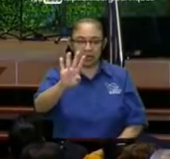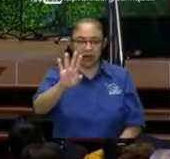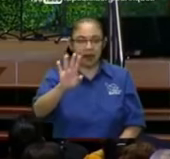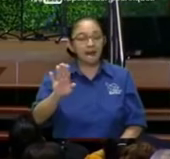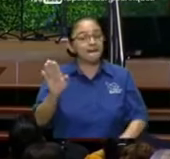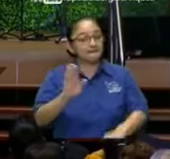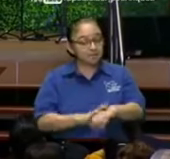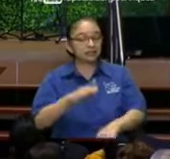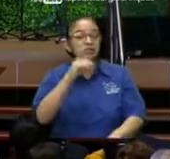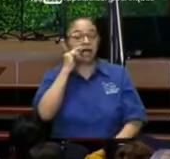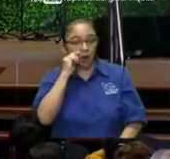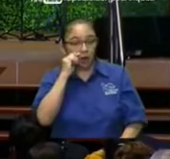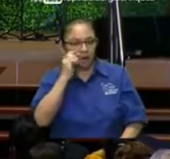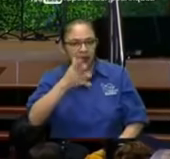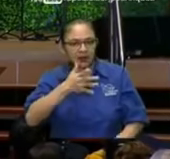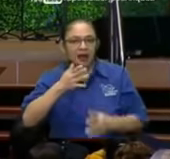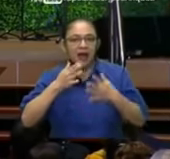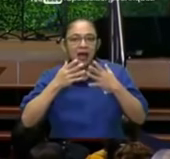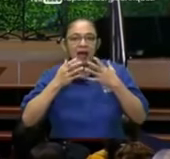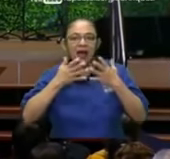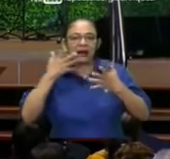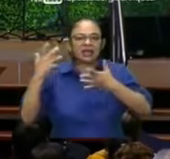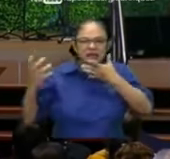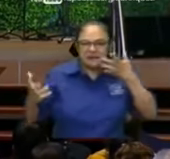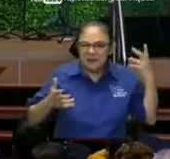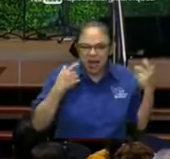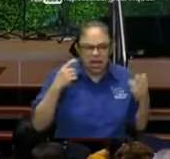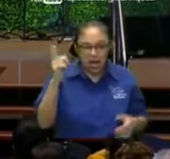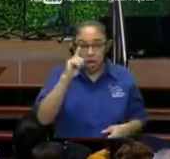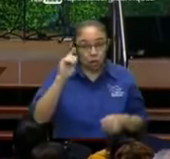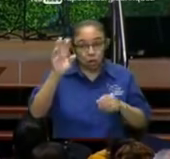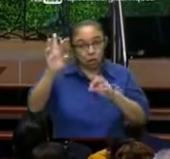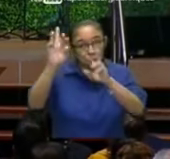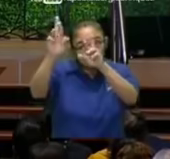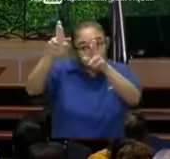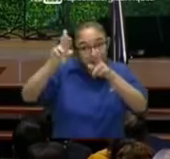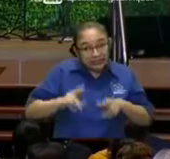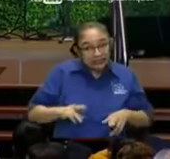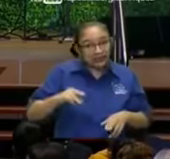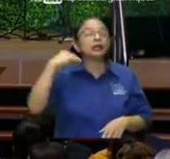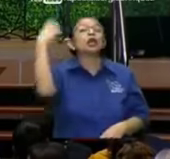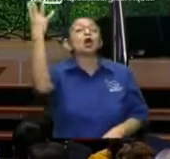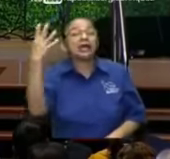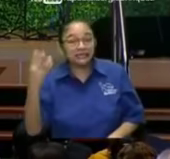dice ahí, no percibe las cosas que son del espíritu, no las puede percibir.